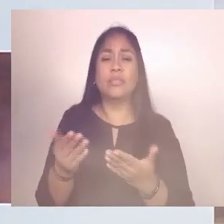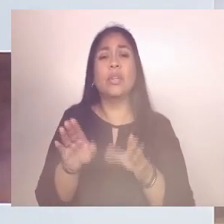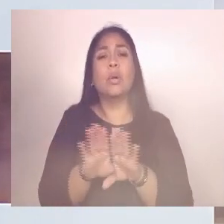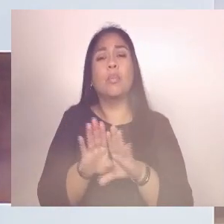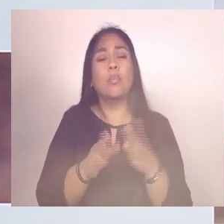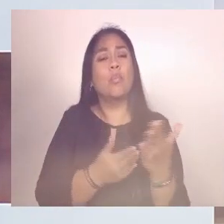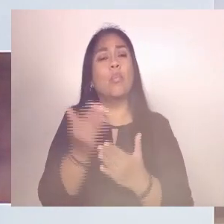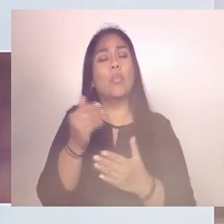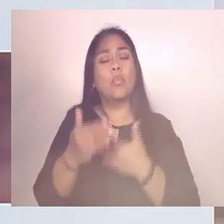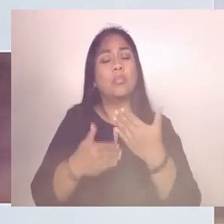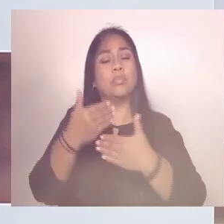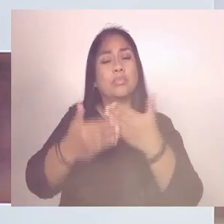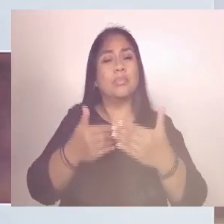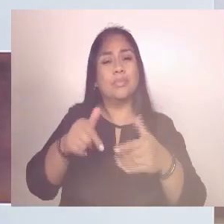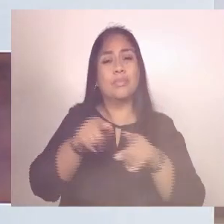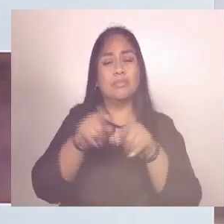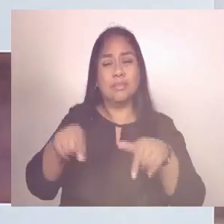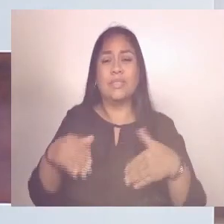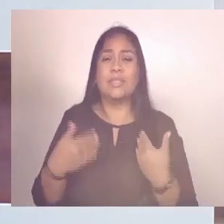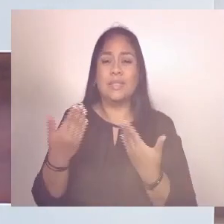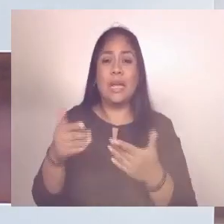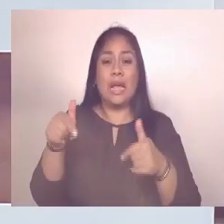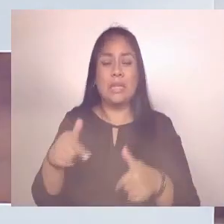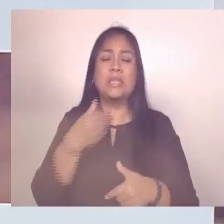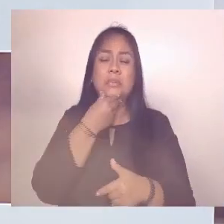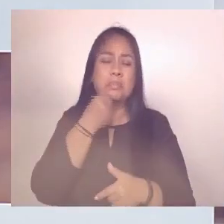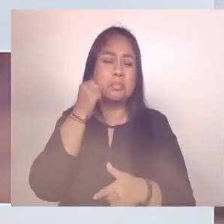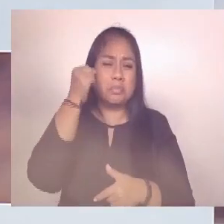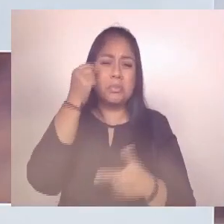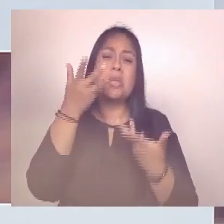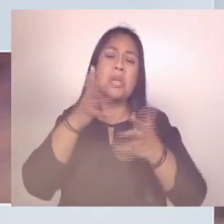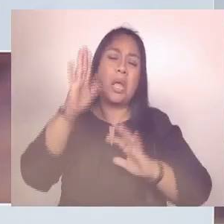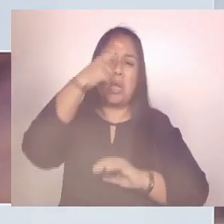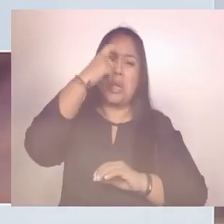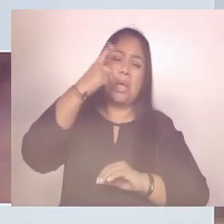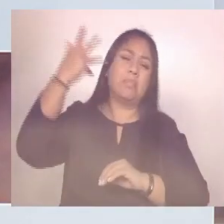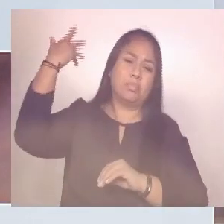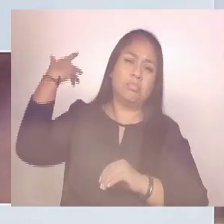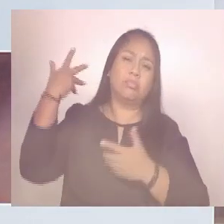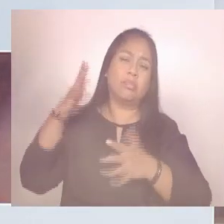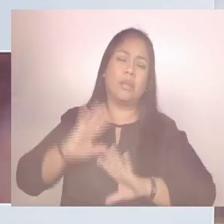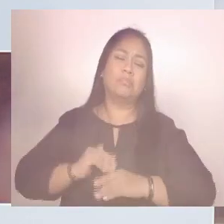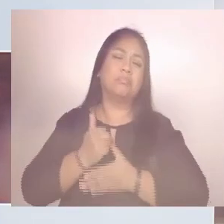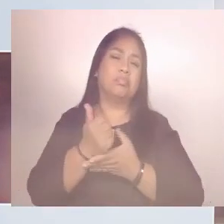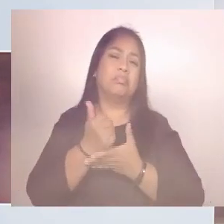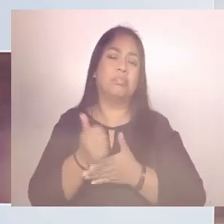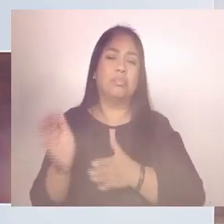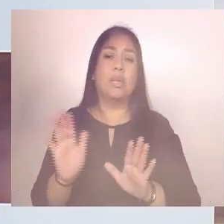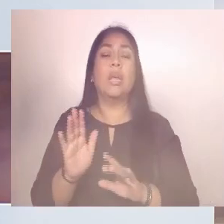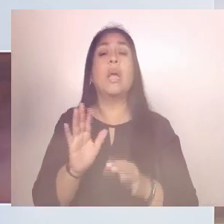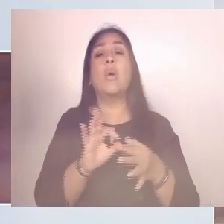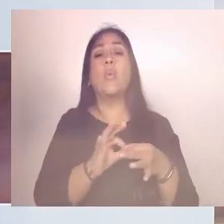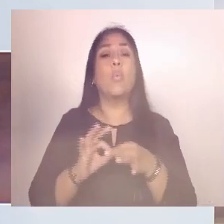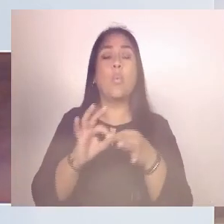nuevas generaciones a esta generación que ya contribuyó al país. La organización, ustedes lo saben muy bien,